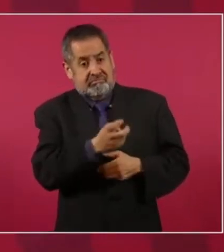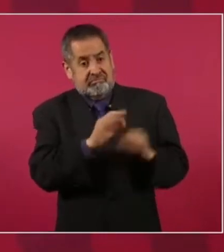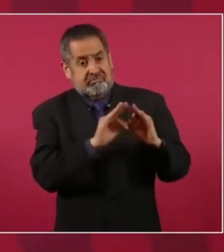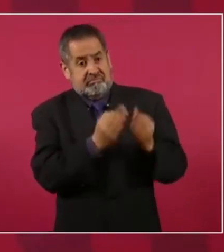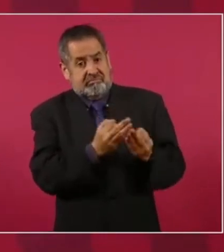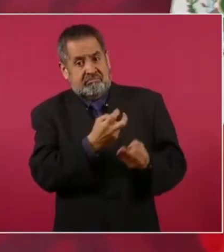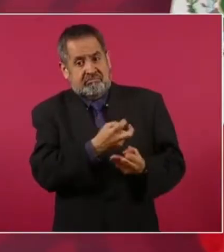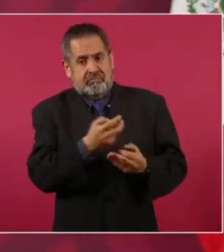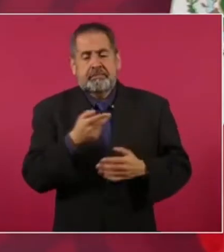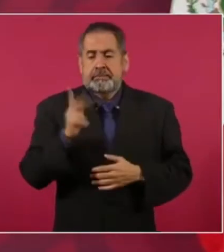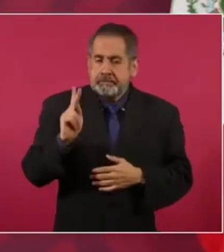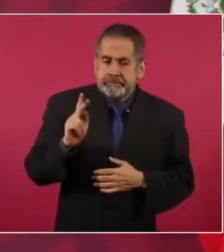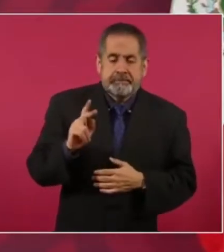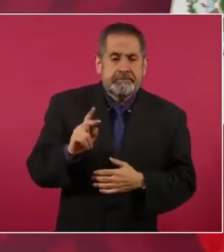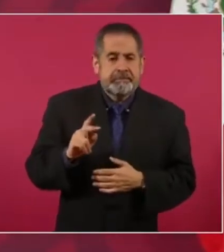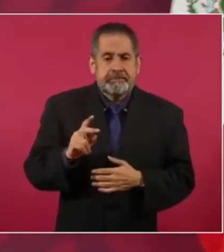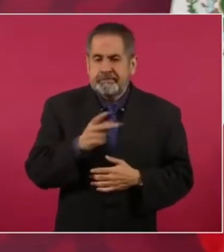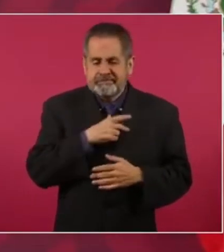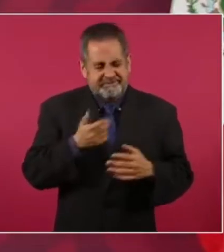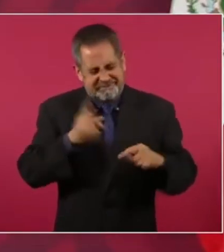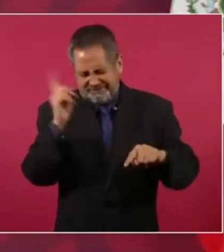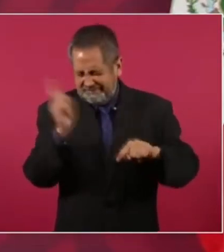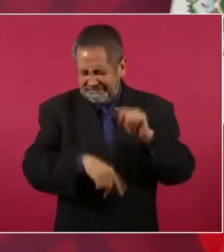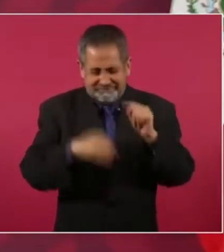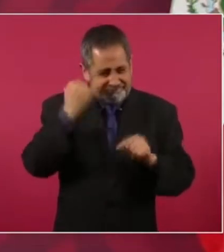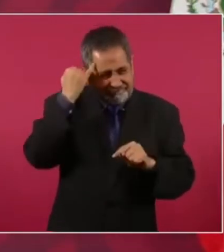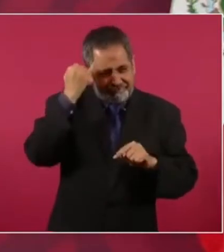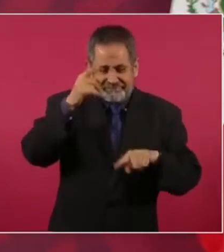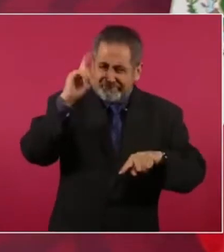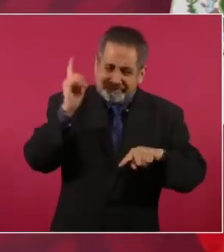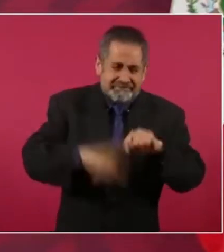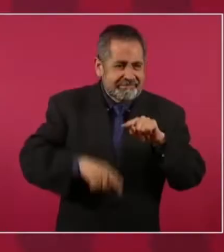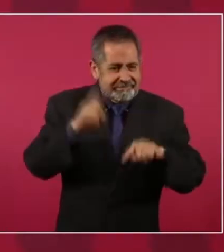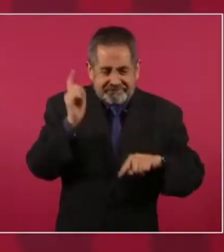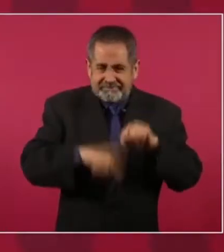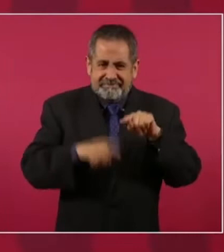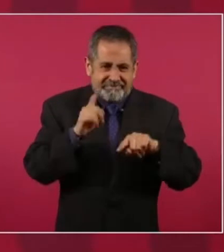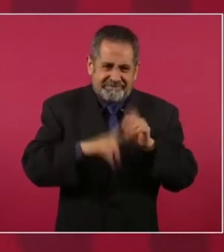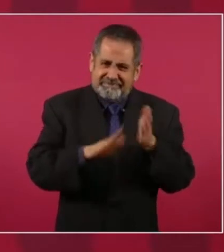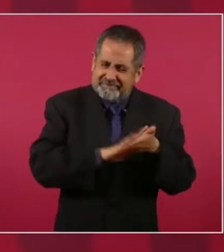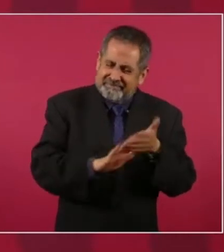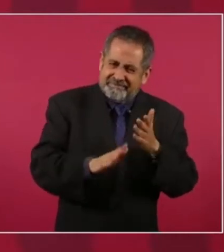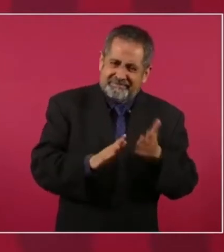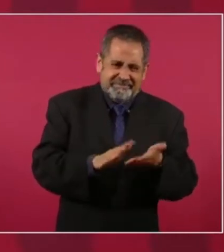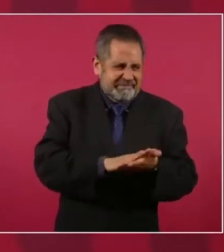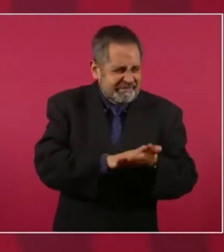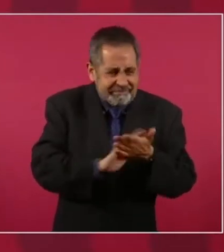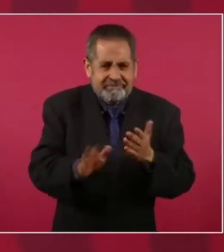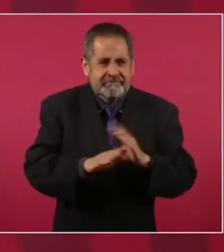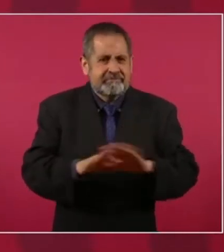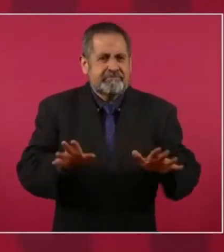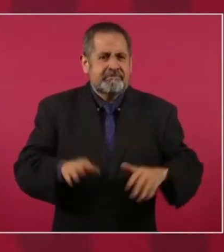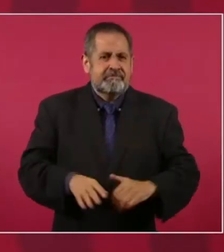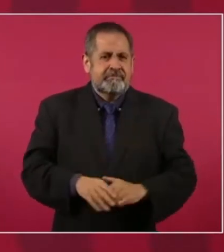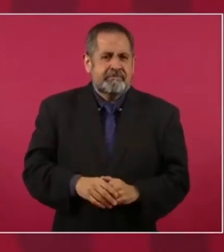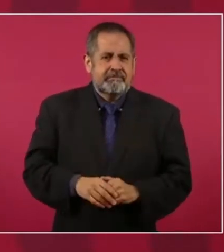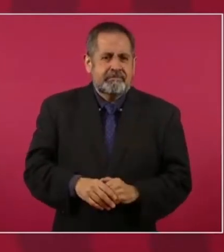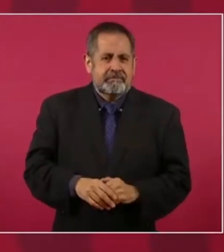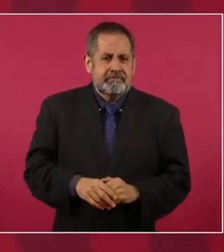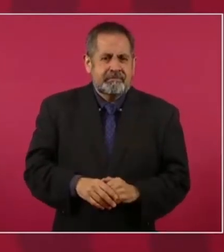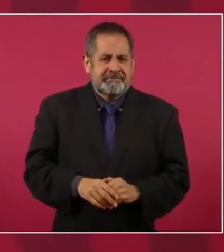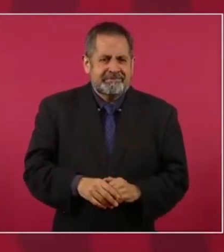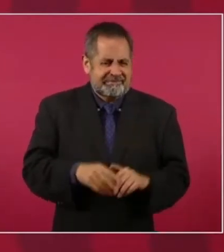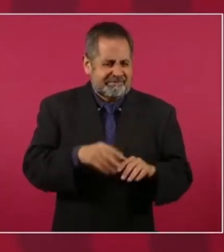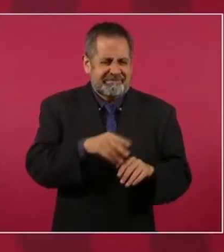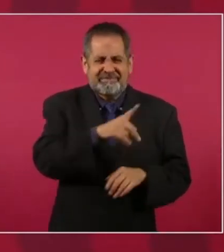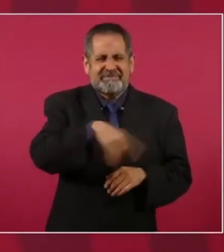Pero hay que arrancar de raíz al régimen